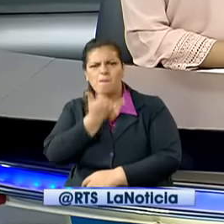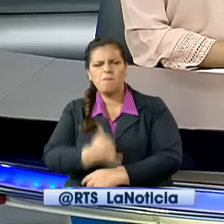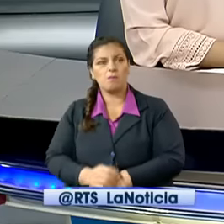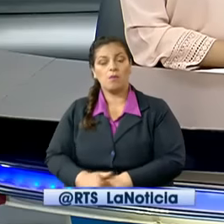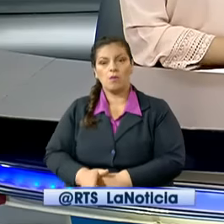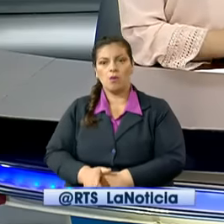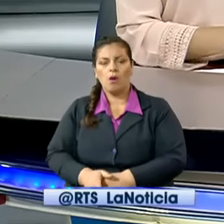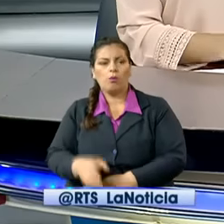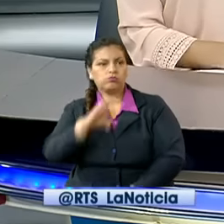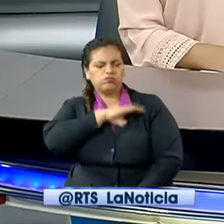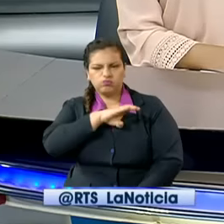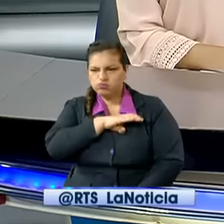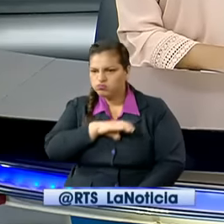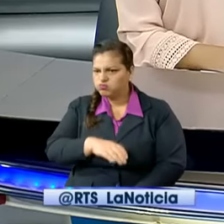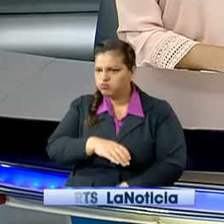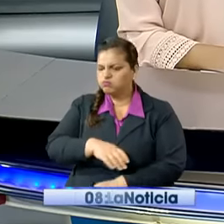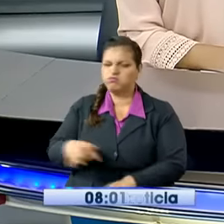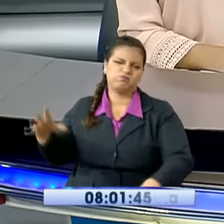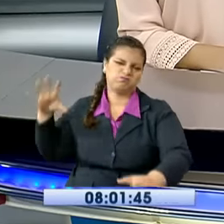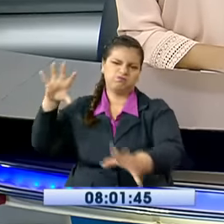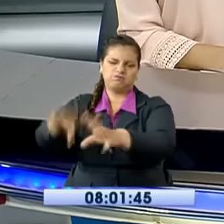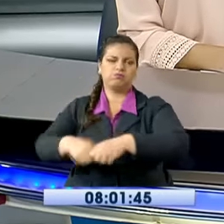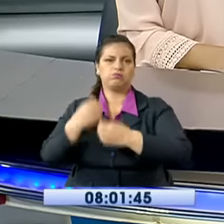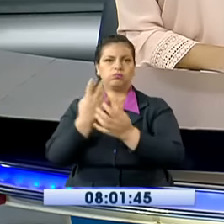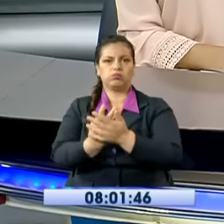para huir luego de asaltar a sus víctimas.